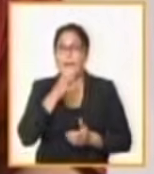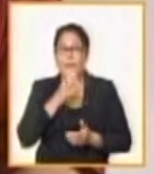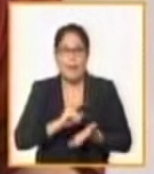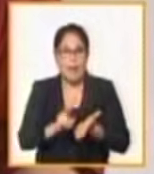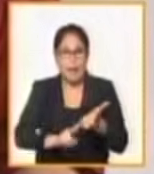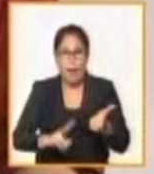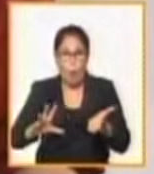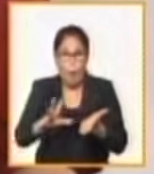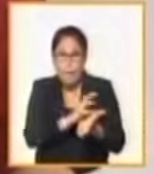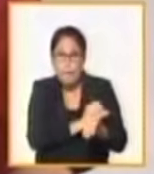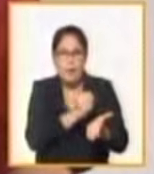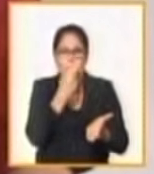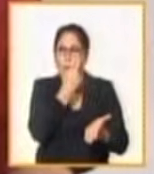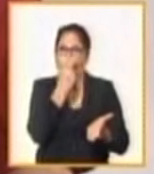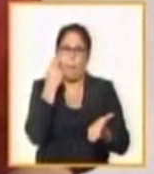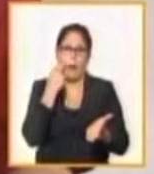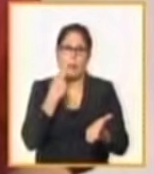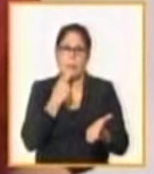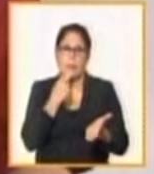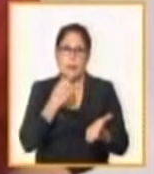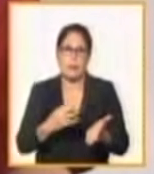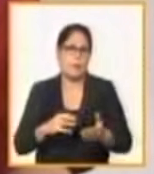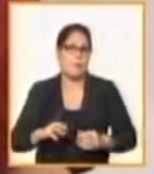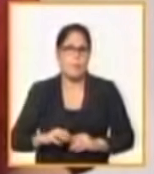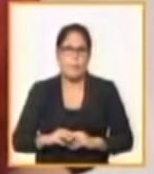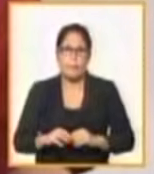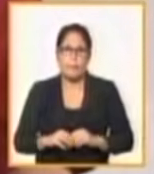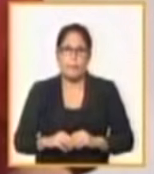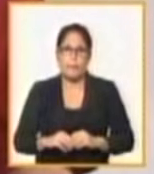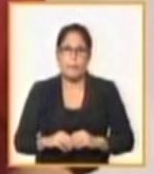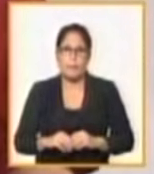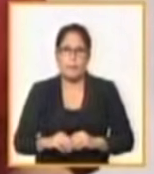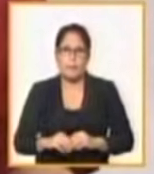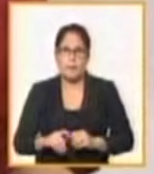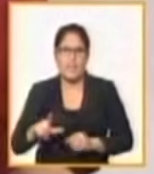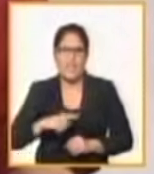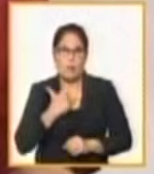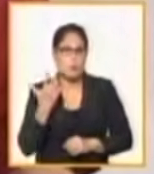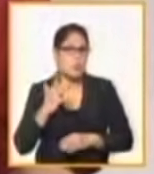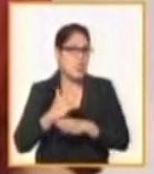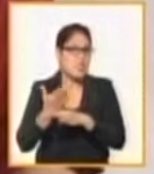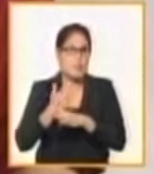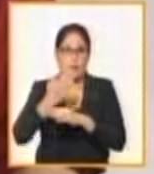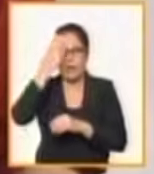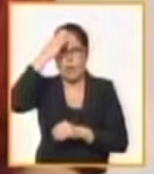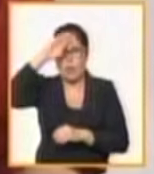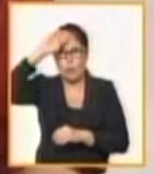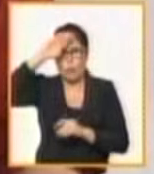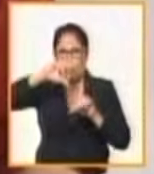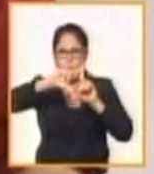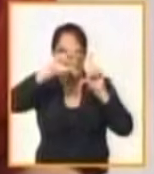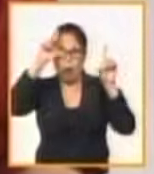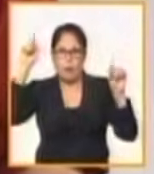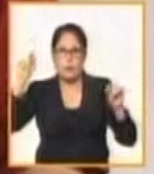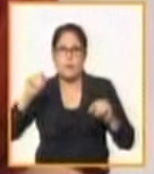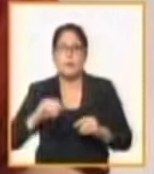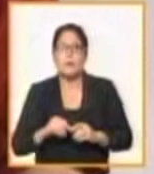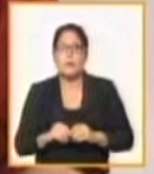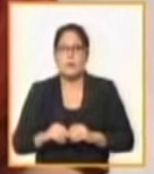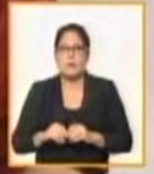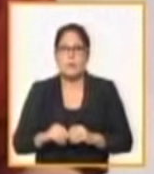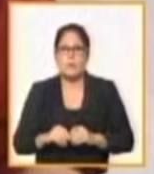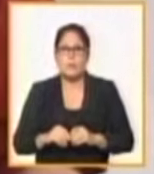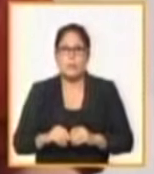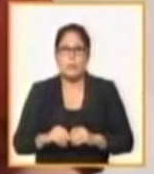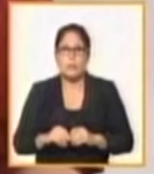dijo, Fernando Ortiz dijo que la cultura es la patria, pero Martí